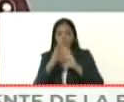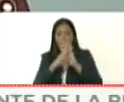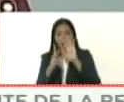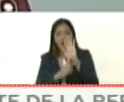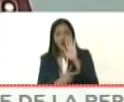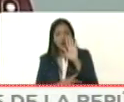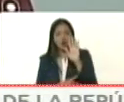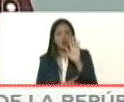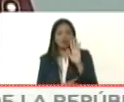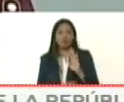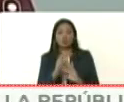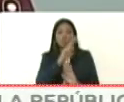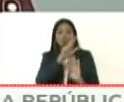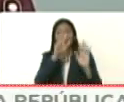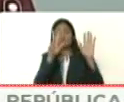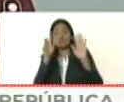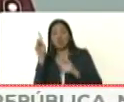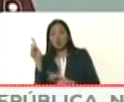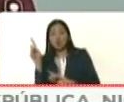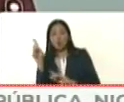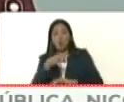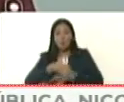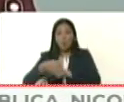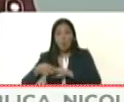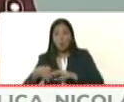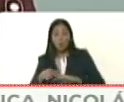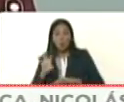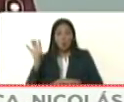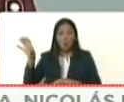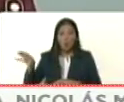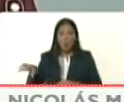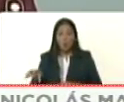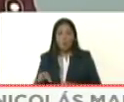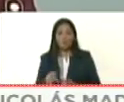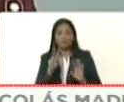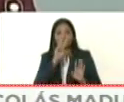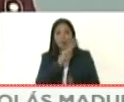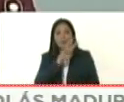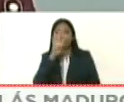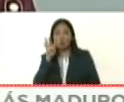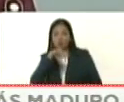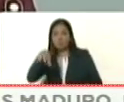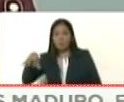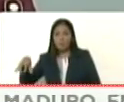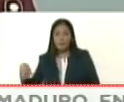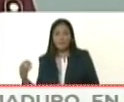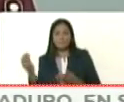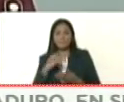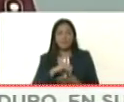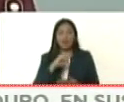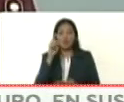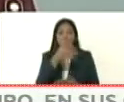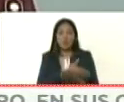281 municipios del país en los 24 estados. Allí hemos evaluado más de un millón de personas,